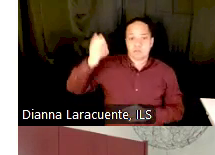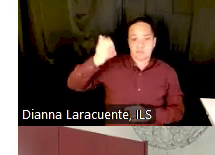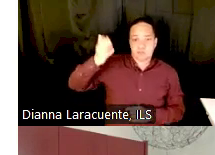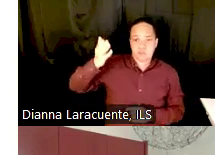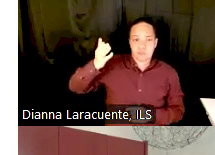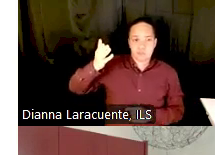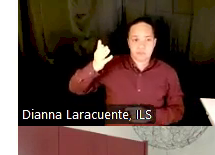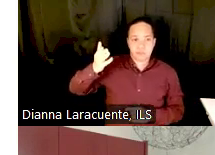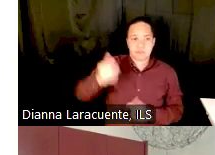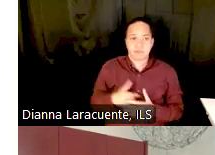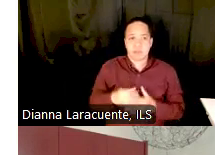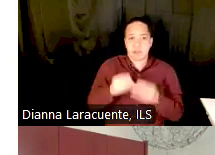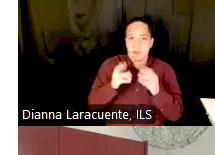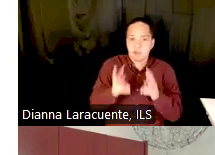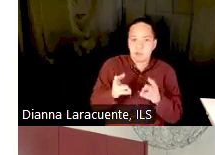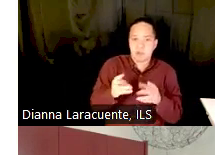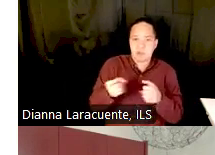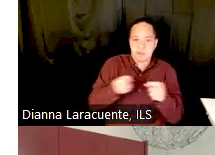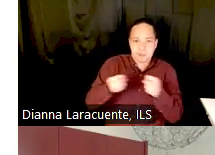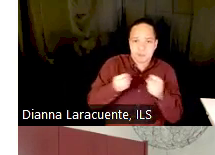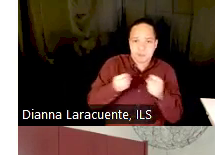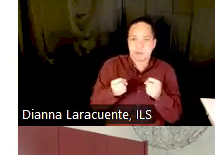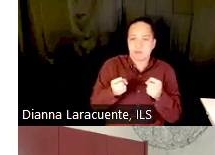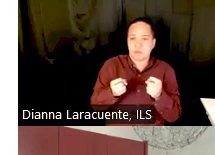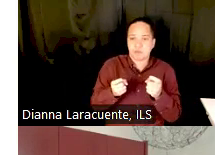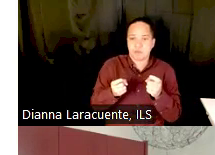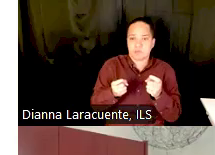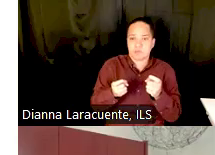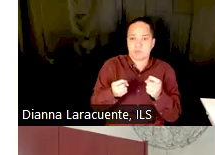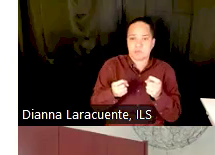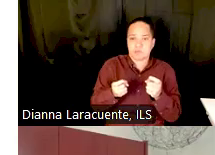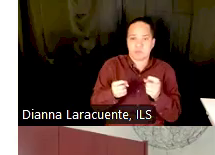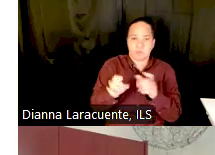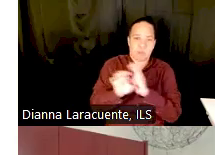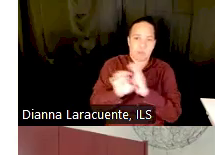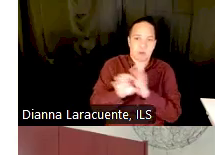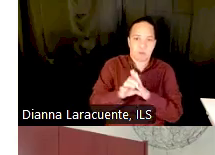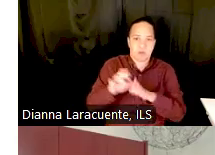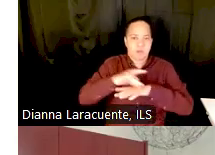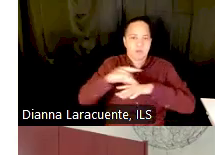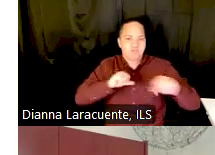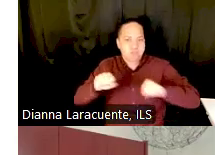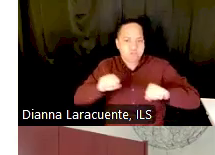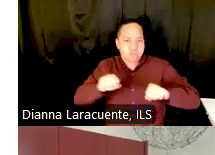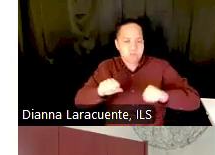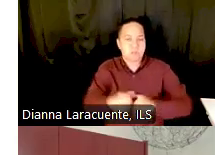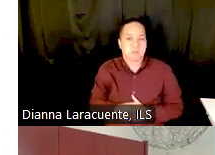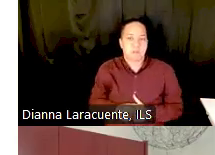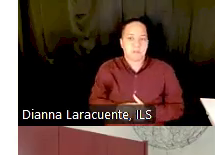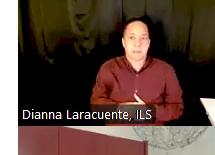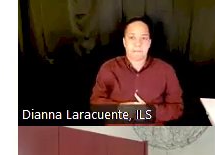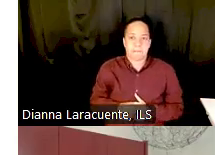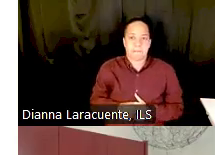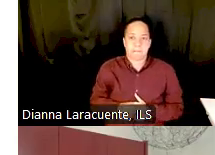ser la forma y manejo que uno tiene que tener ante, por ejemplo, un terremoto o